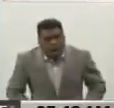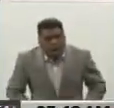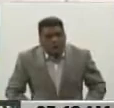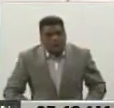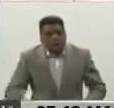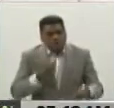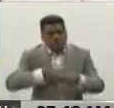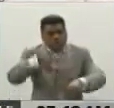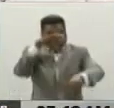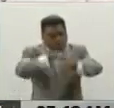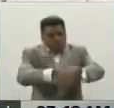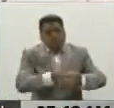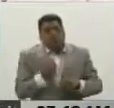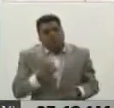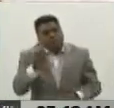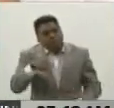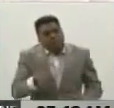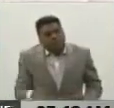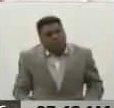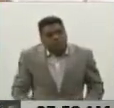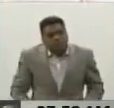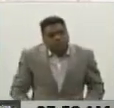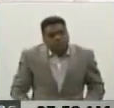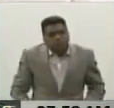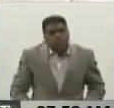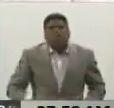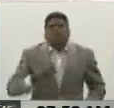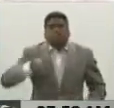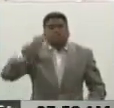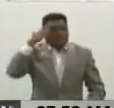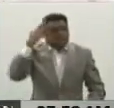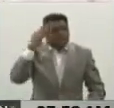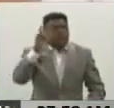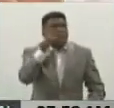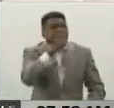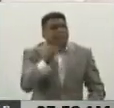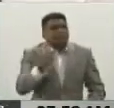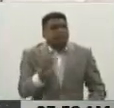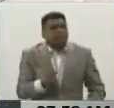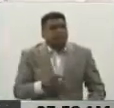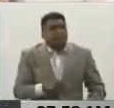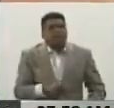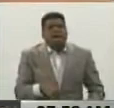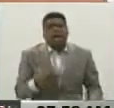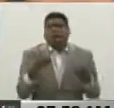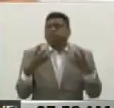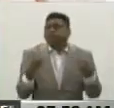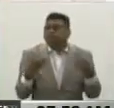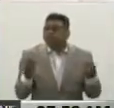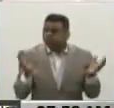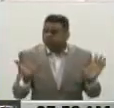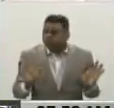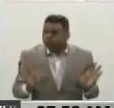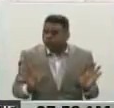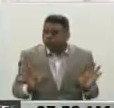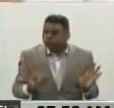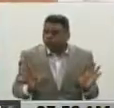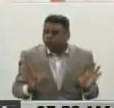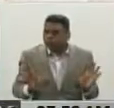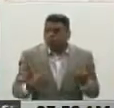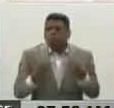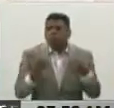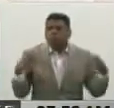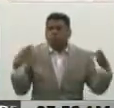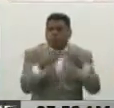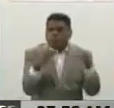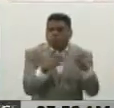de los organismos competentes para esto. Y sé que de esa manera han desmantelado muchísimas... estos grupos